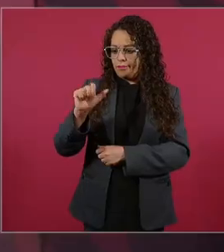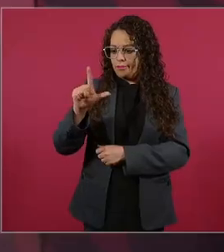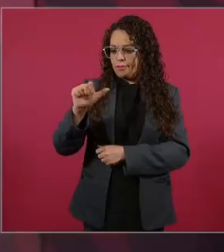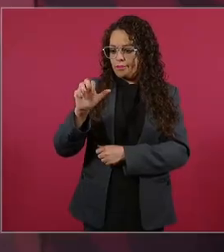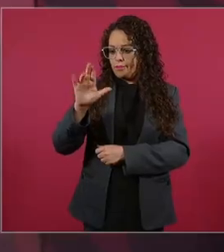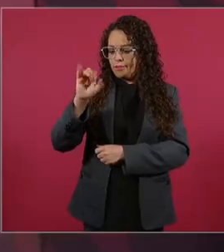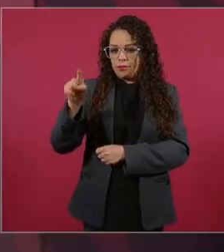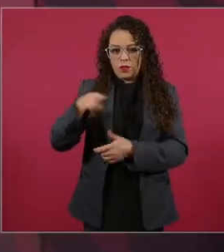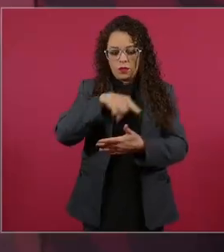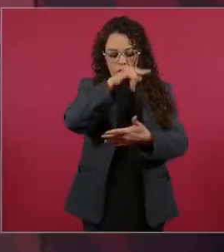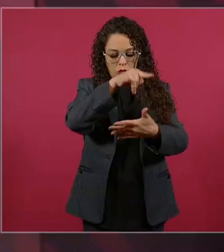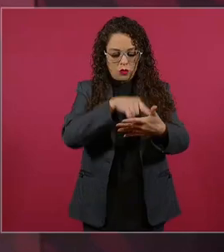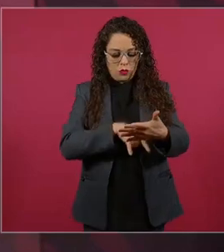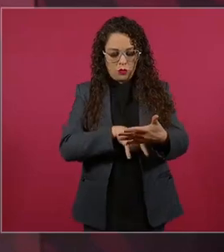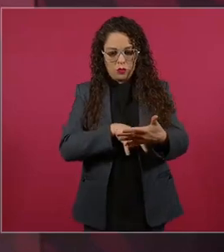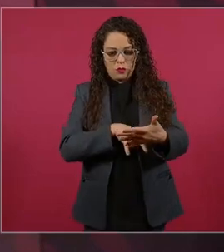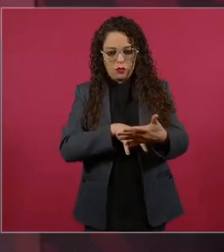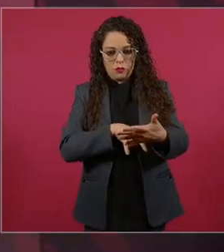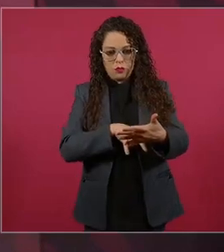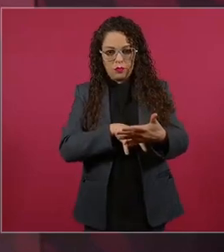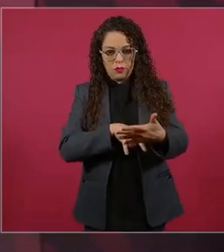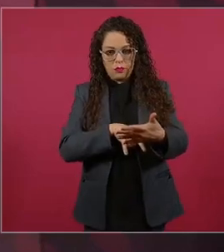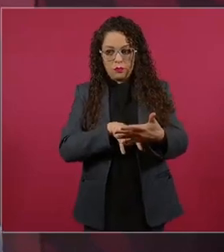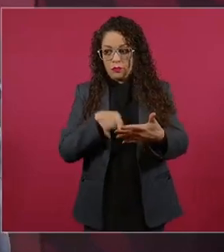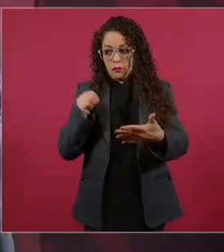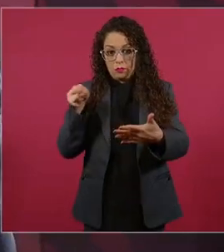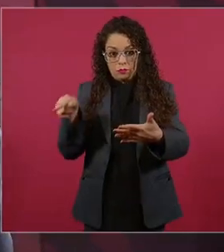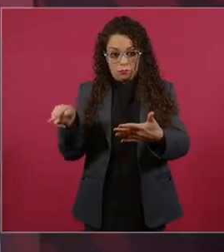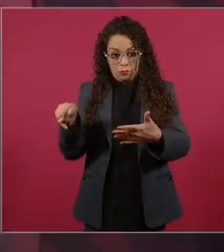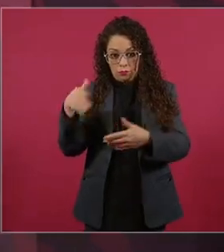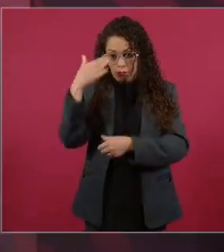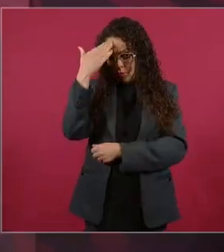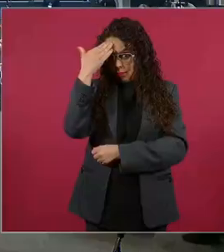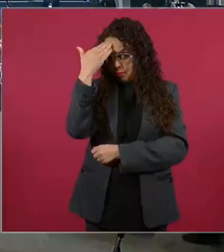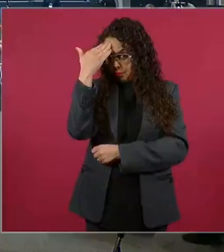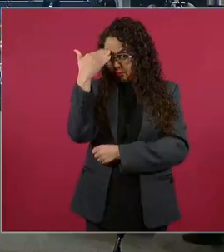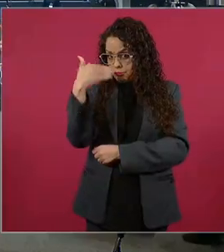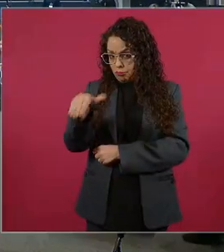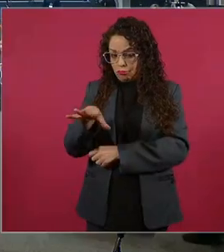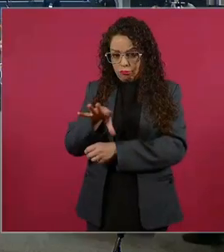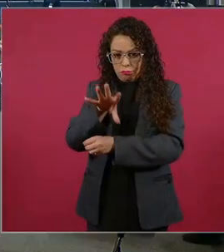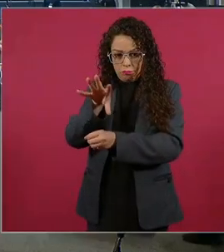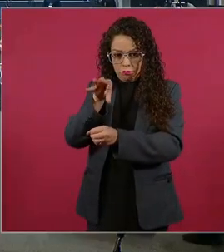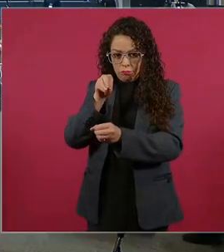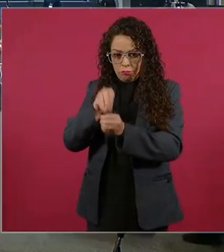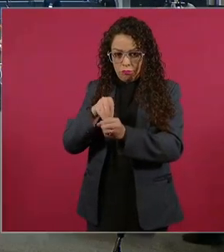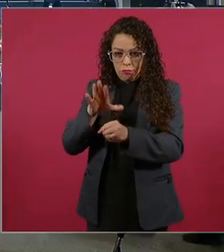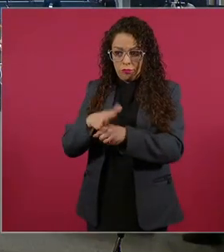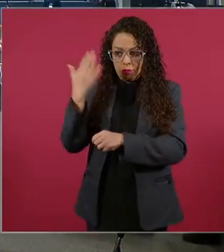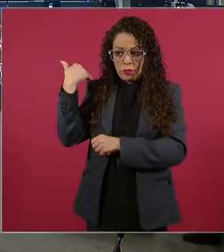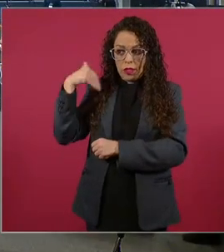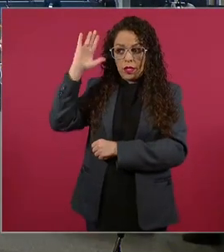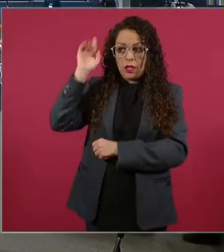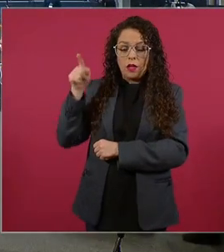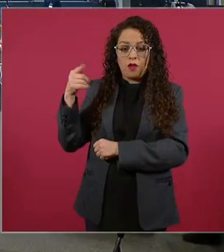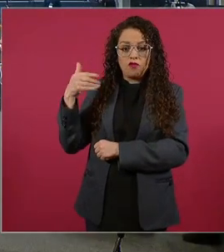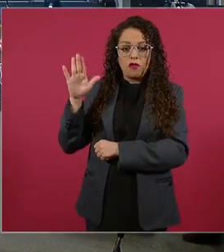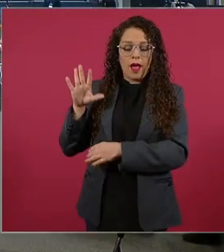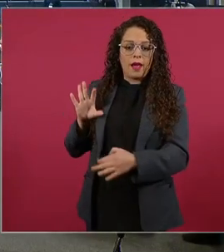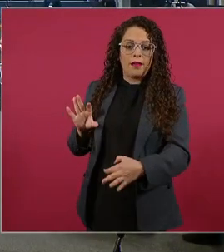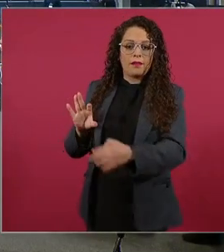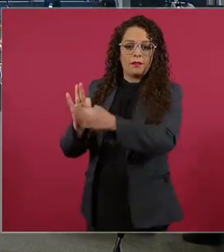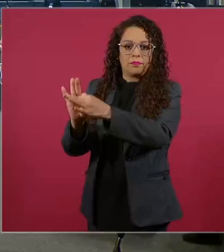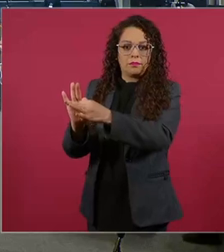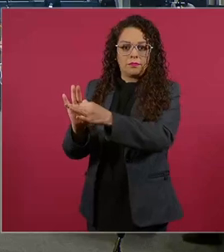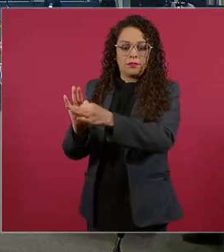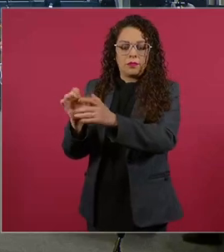que pues está informado porque perteneció a estos grupos, me refiero a los grupos políticos encabezados